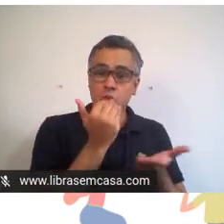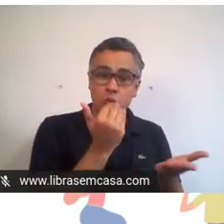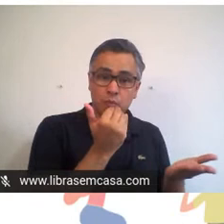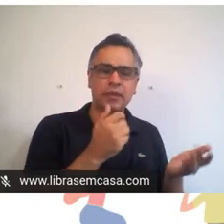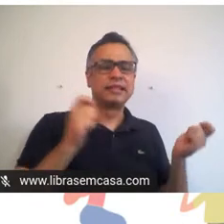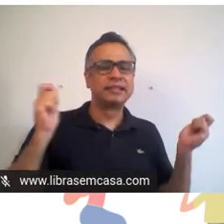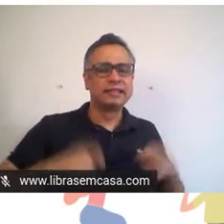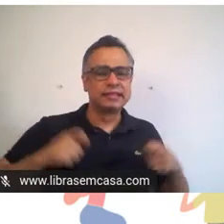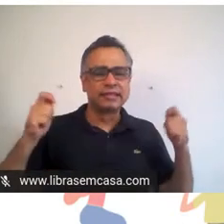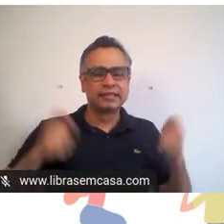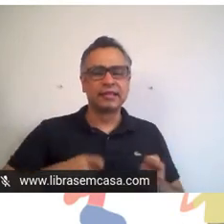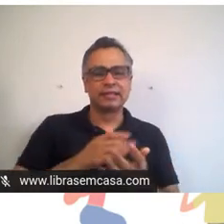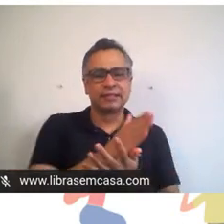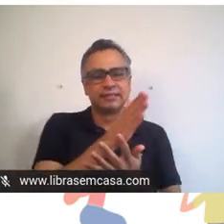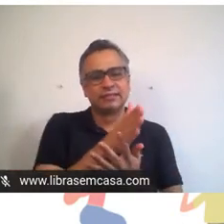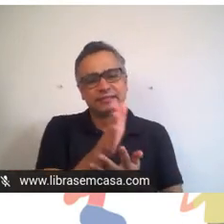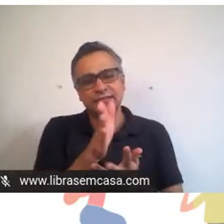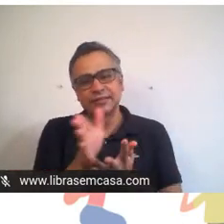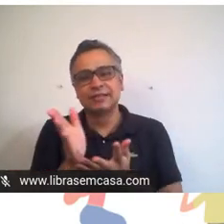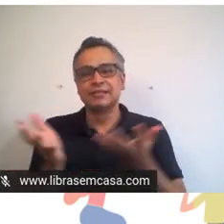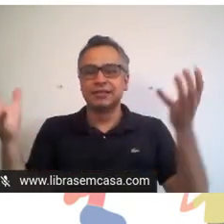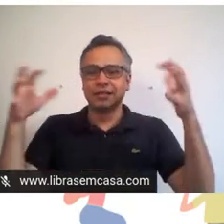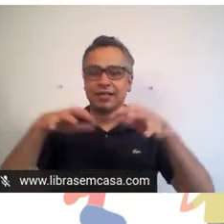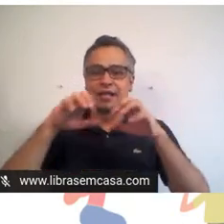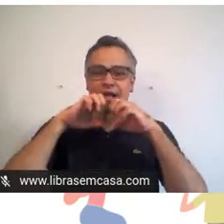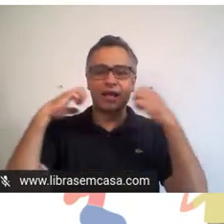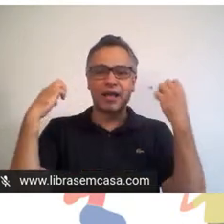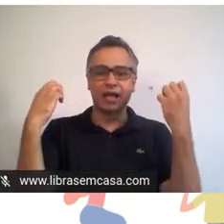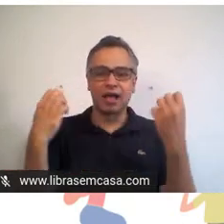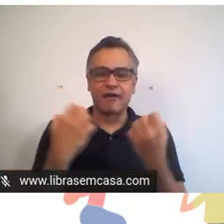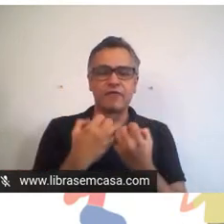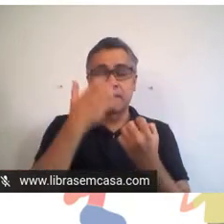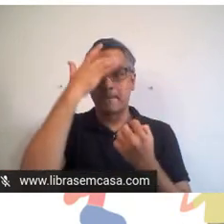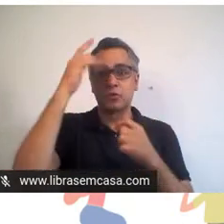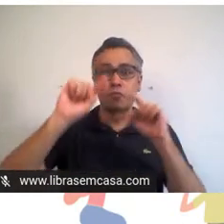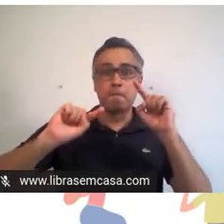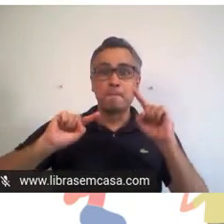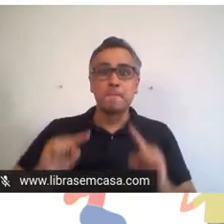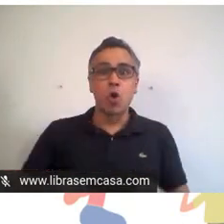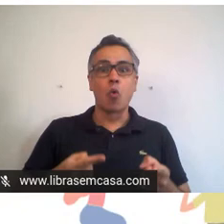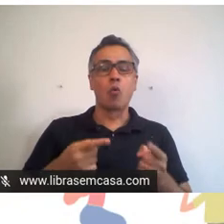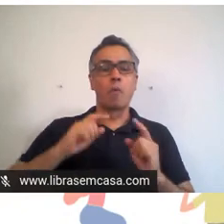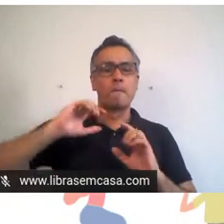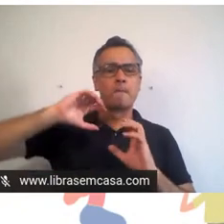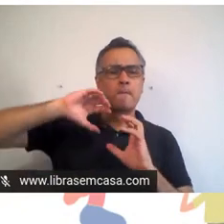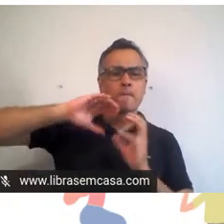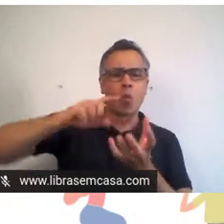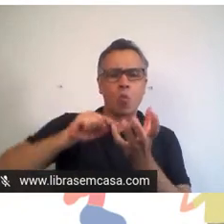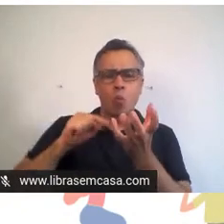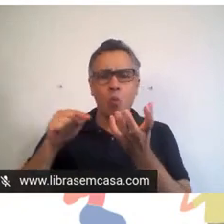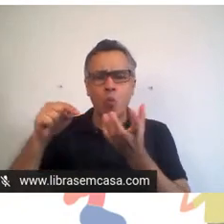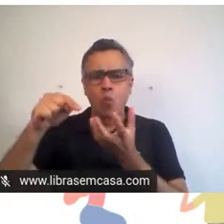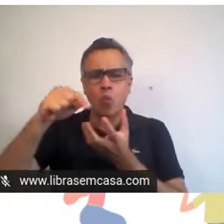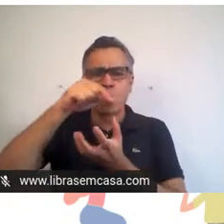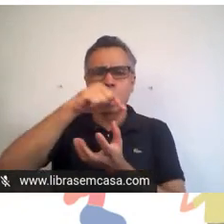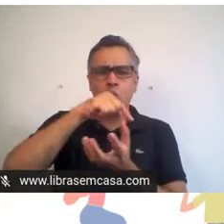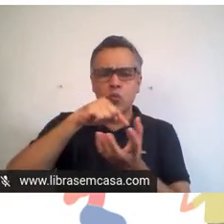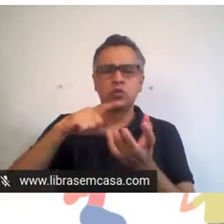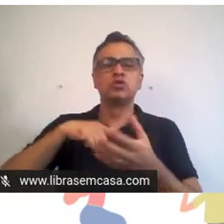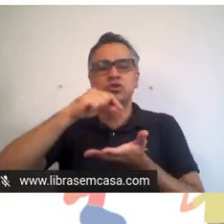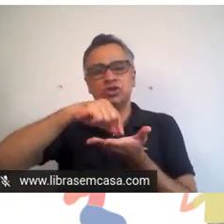toda esa posibilidad, y en un evento como es, en donde hay miles de personas de todo el mundo llevando sus semillas, sus